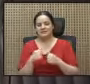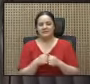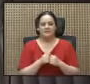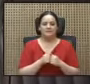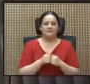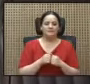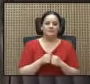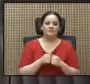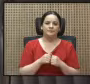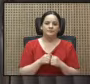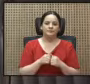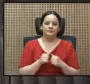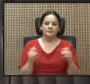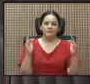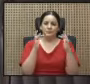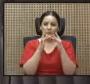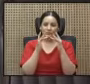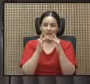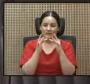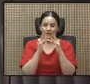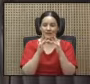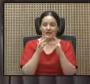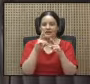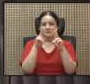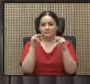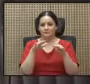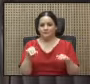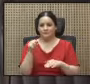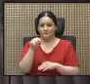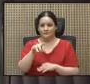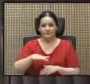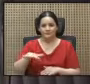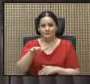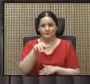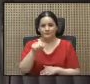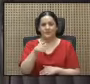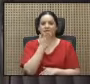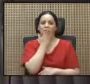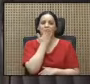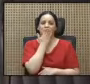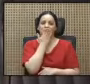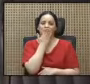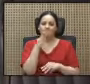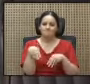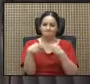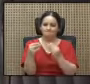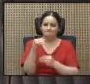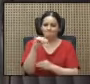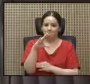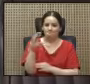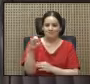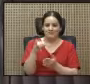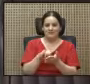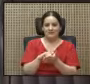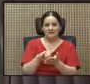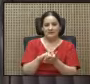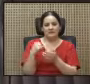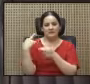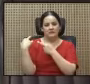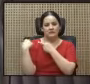La conectividad en la zona indígena es deficiente. Se le ha dado al ICE esa tarea. Se le han